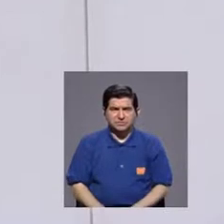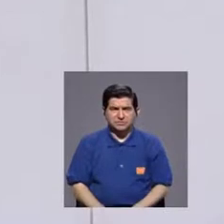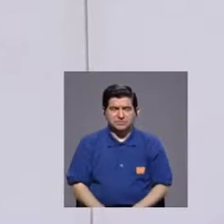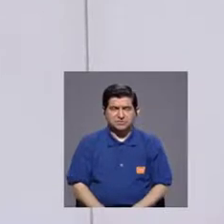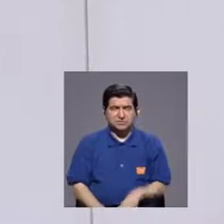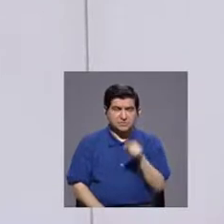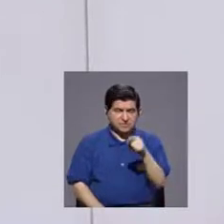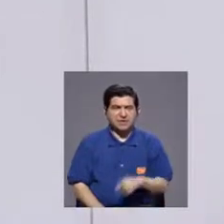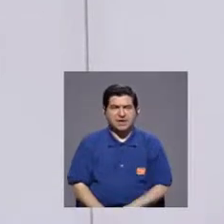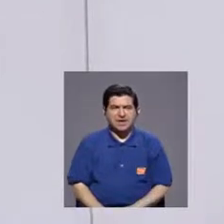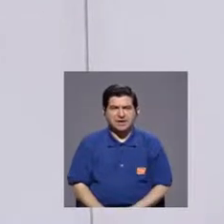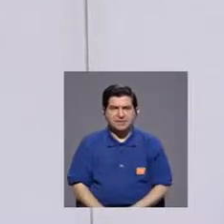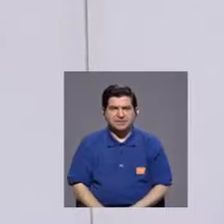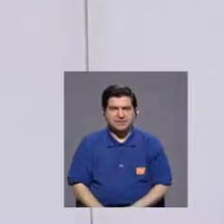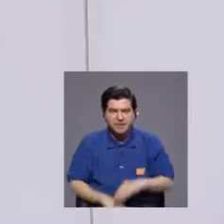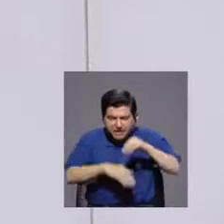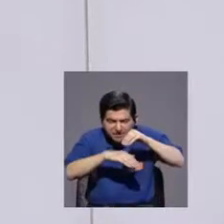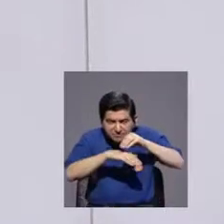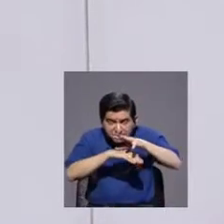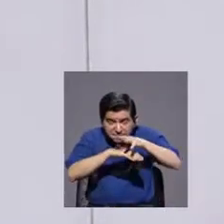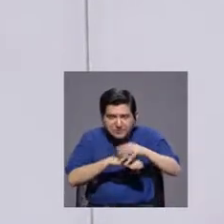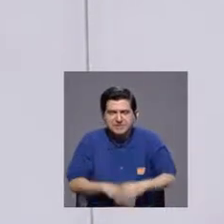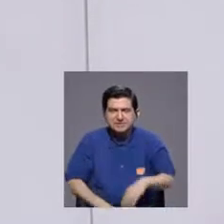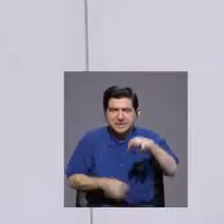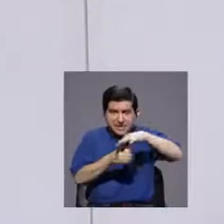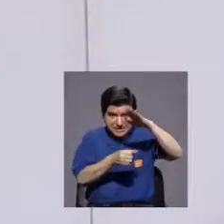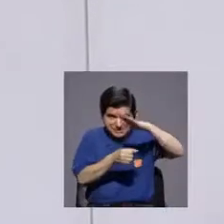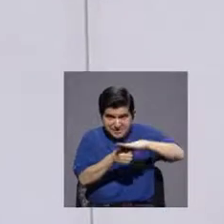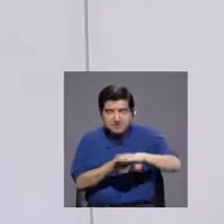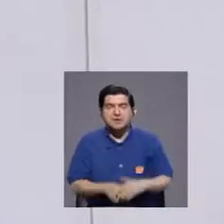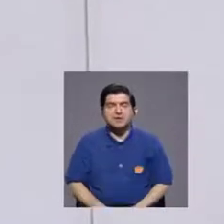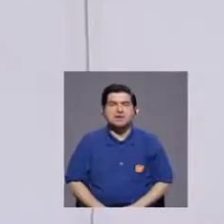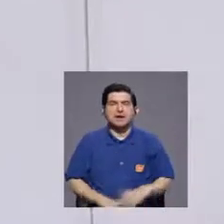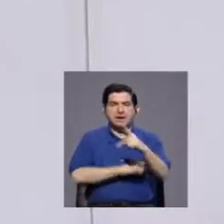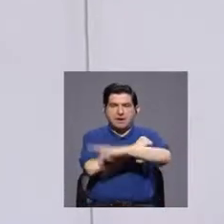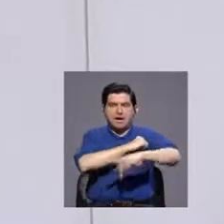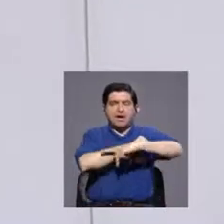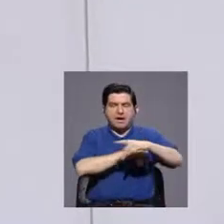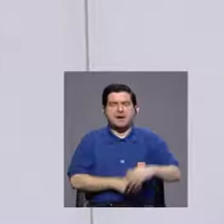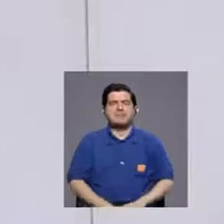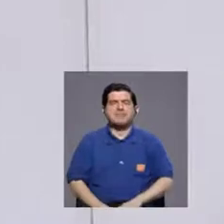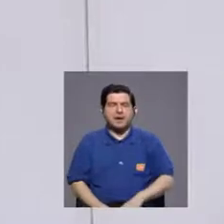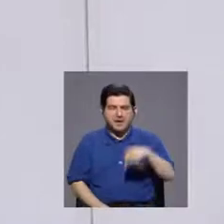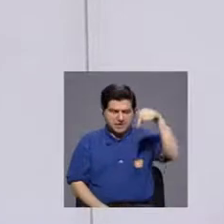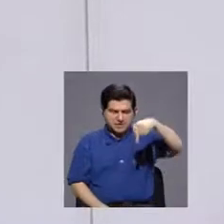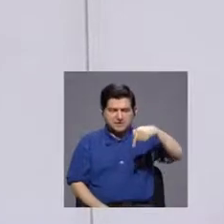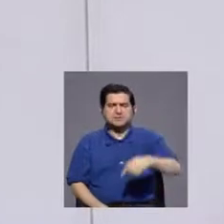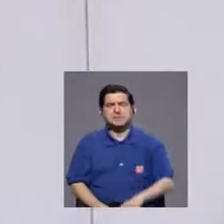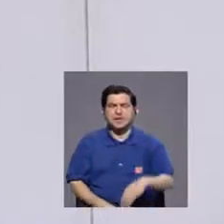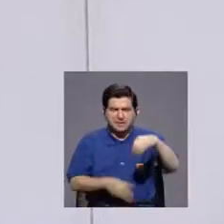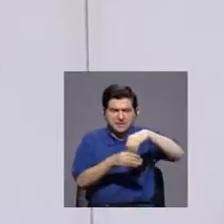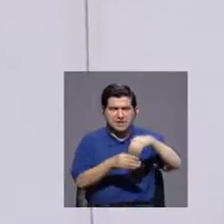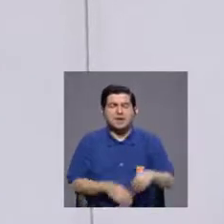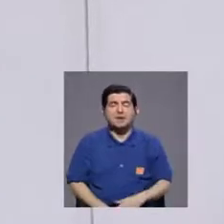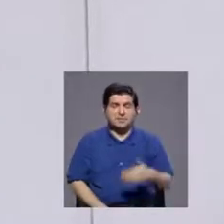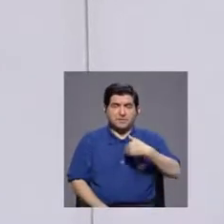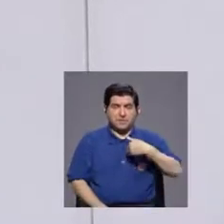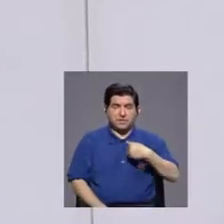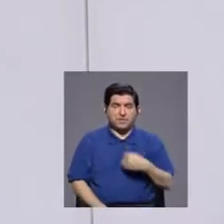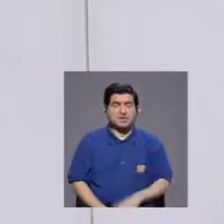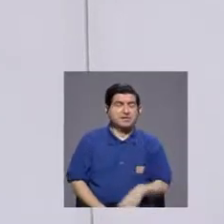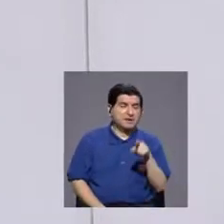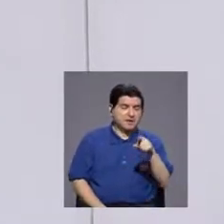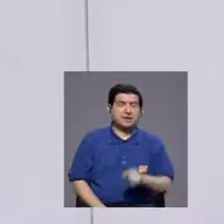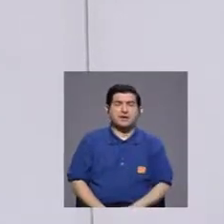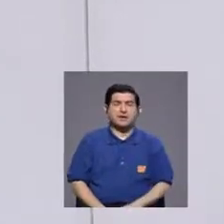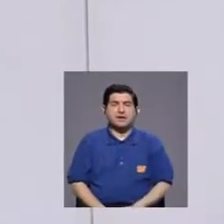semilla no nos cuesta pero fue una inversión que hizo el país porque está la fuente de cobalto en el tecnológico entonces ahí el acceso